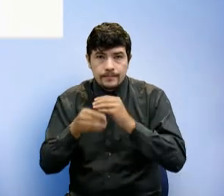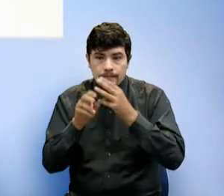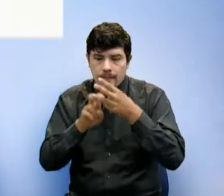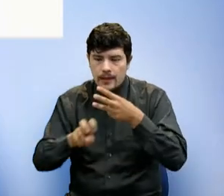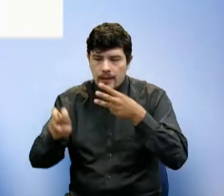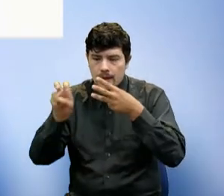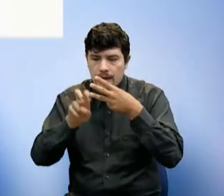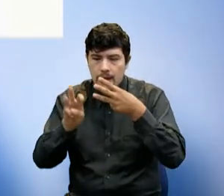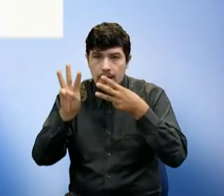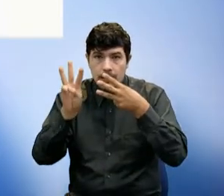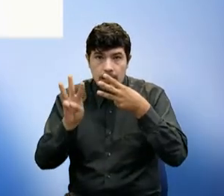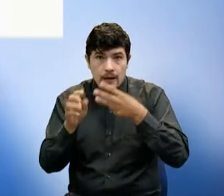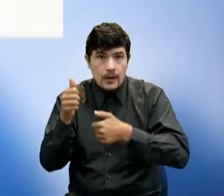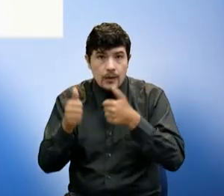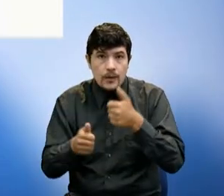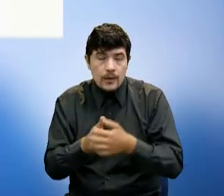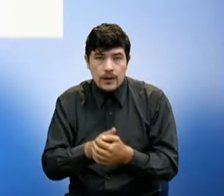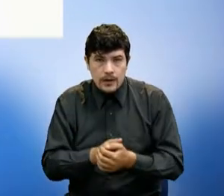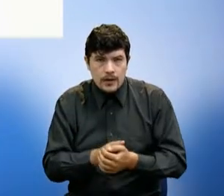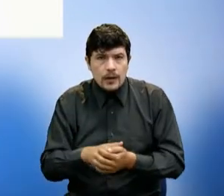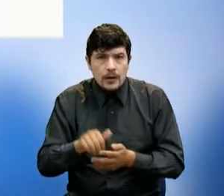tipo 3, de un valor de